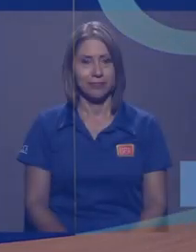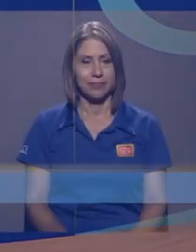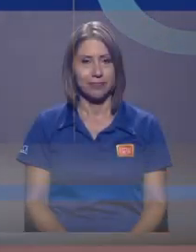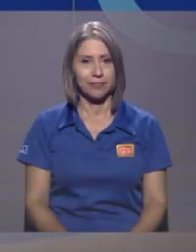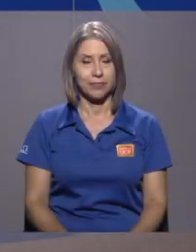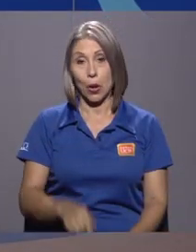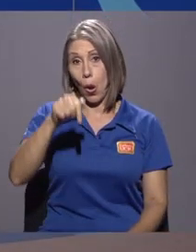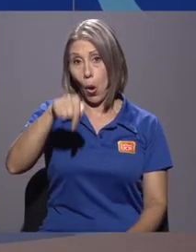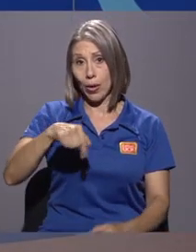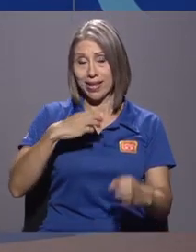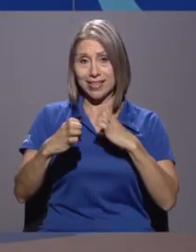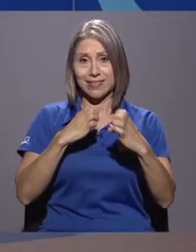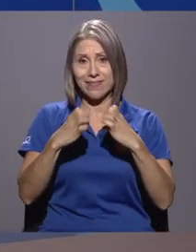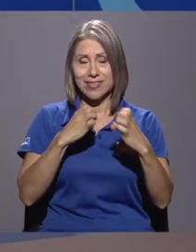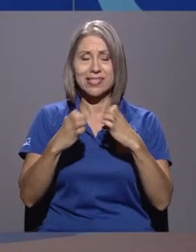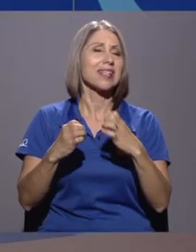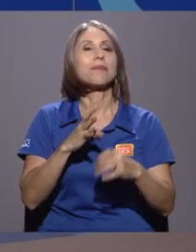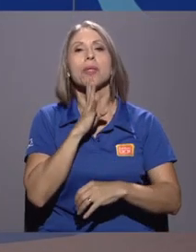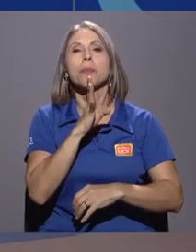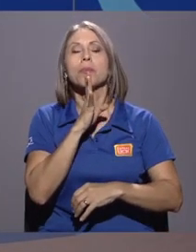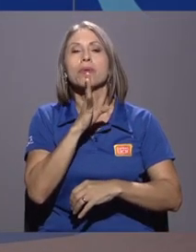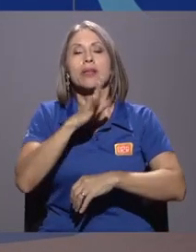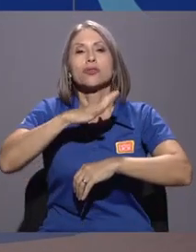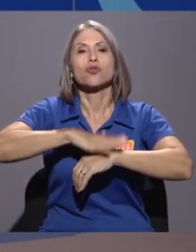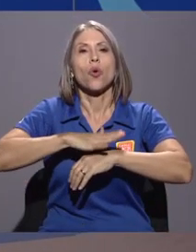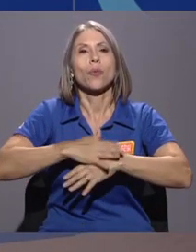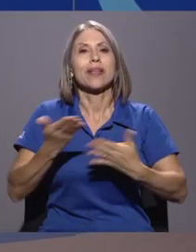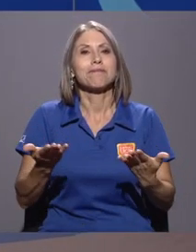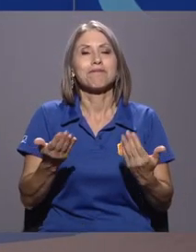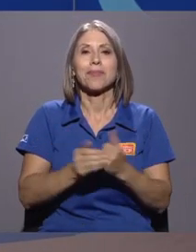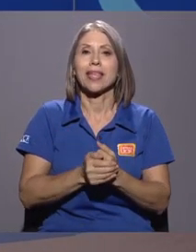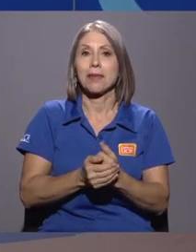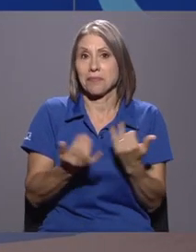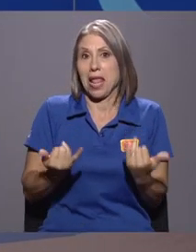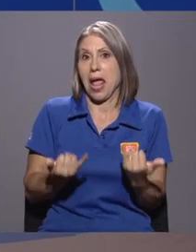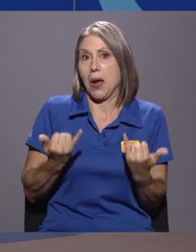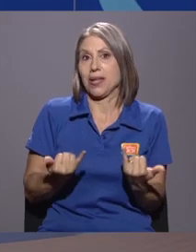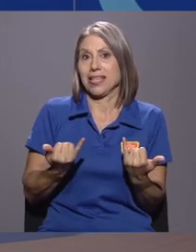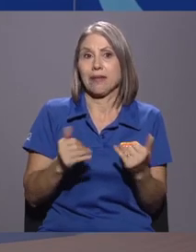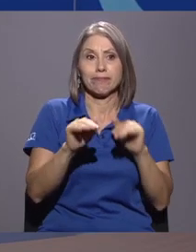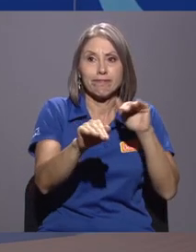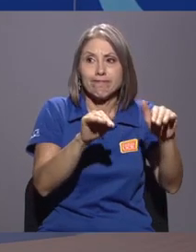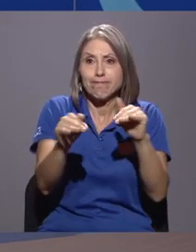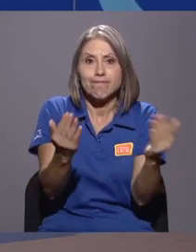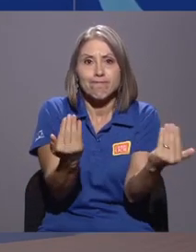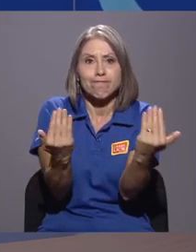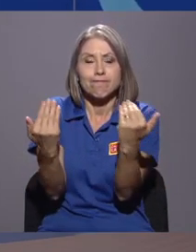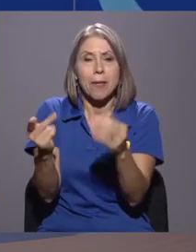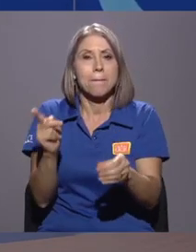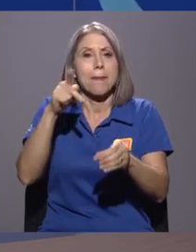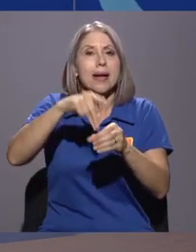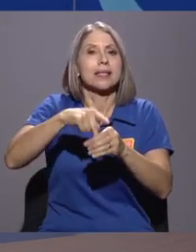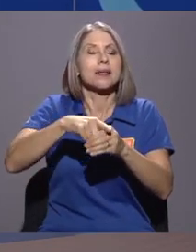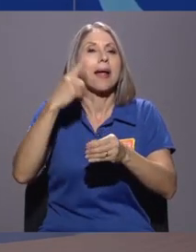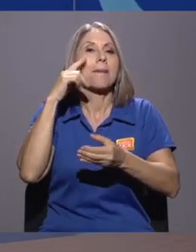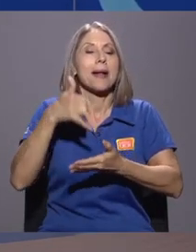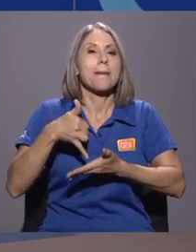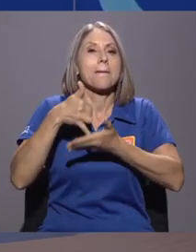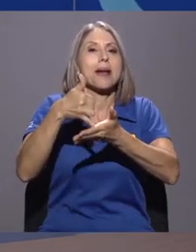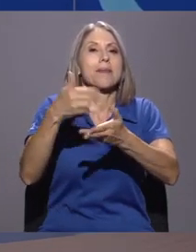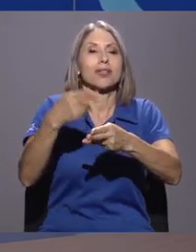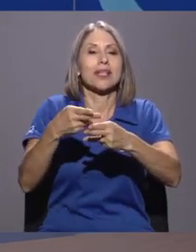hoy en nuestra entrevista de fondo vamos a conversar sobre la convocatoria que se está haciendo para participar por el premio aportes